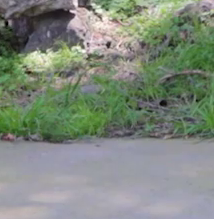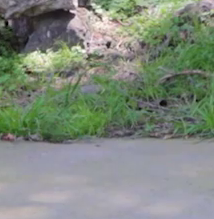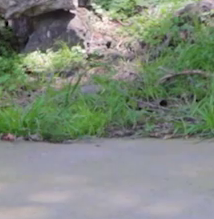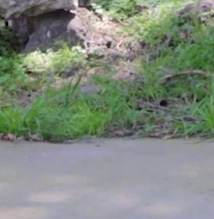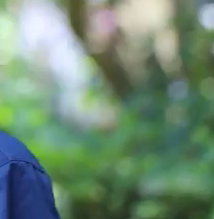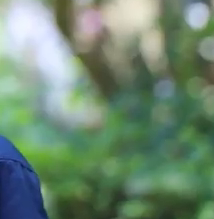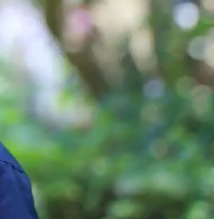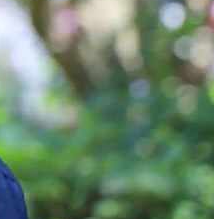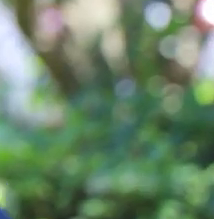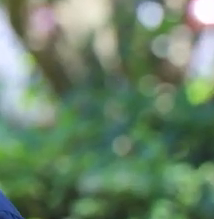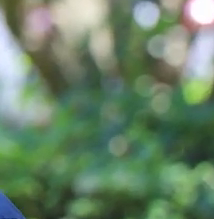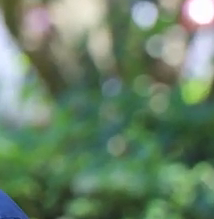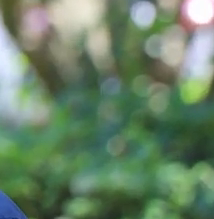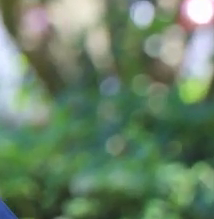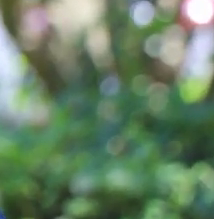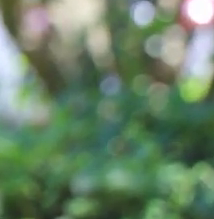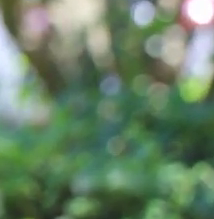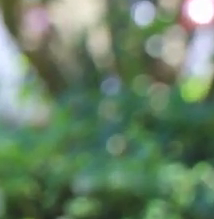bien, una más.